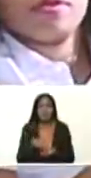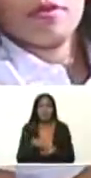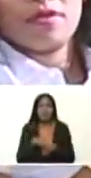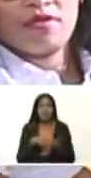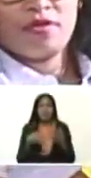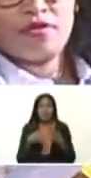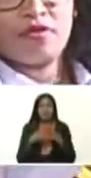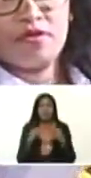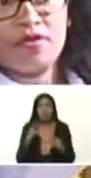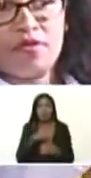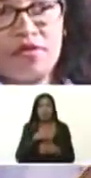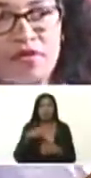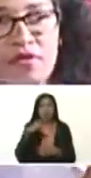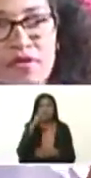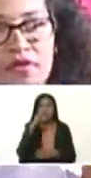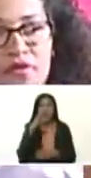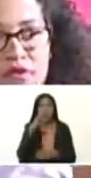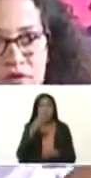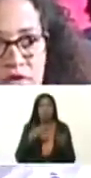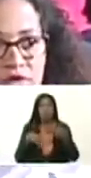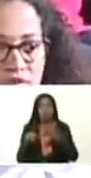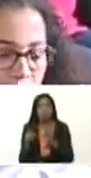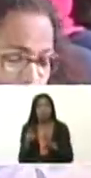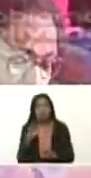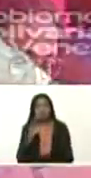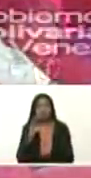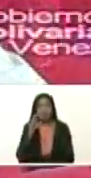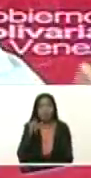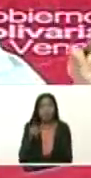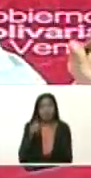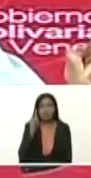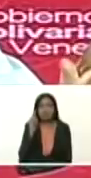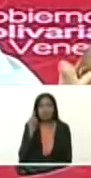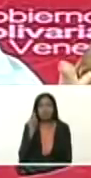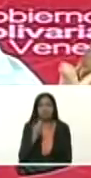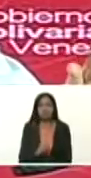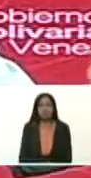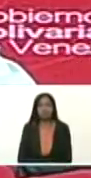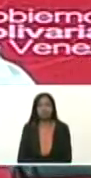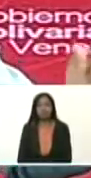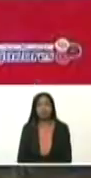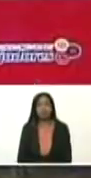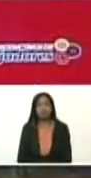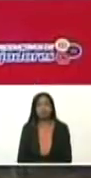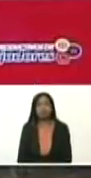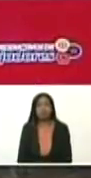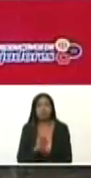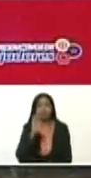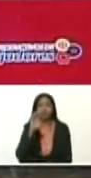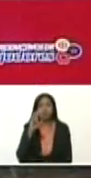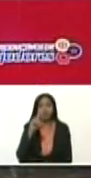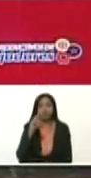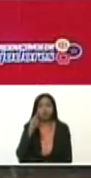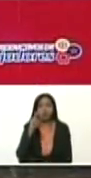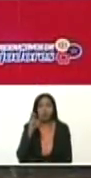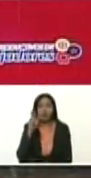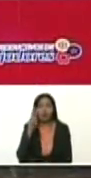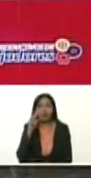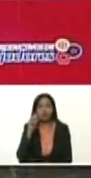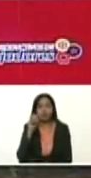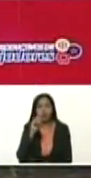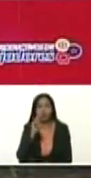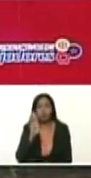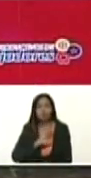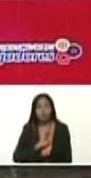alma a construir los CPT. Eduardo, Te toca a ti, tú eres el ministro de la clase